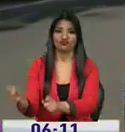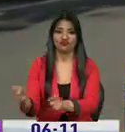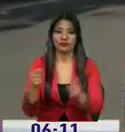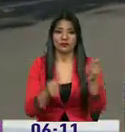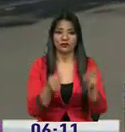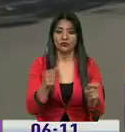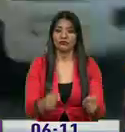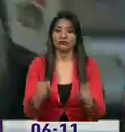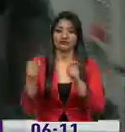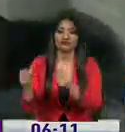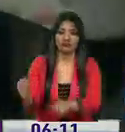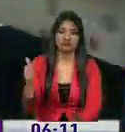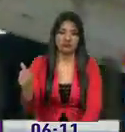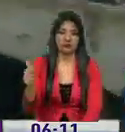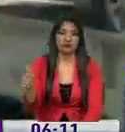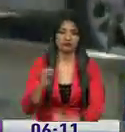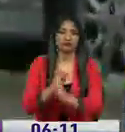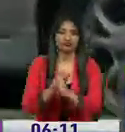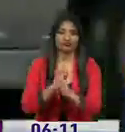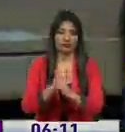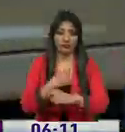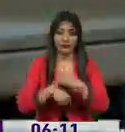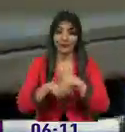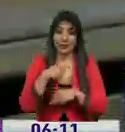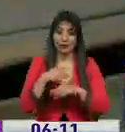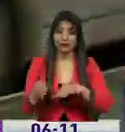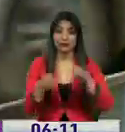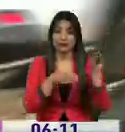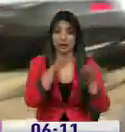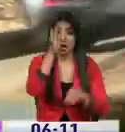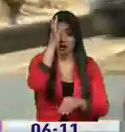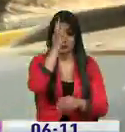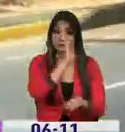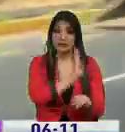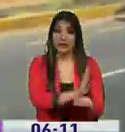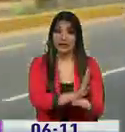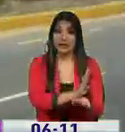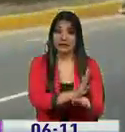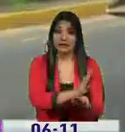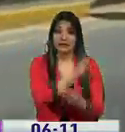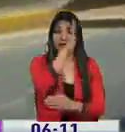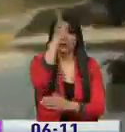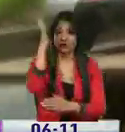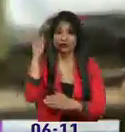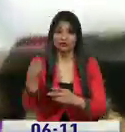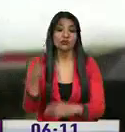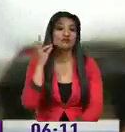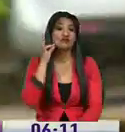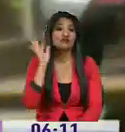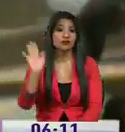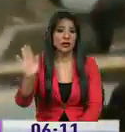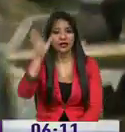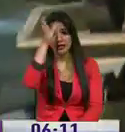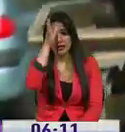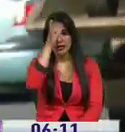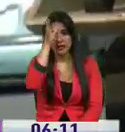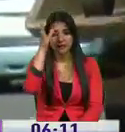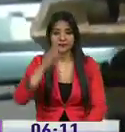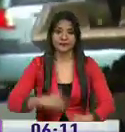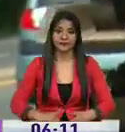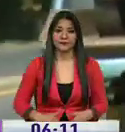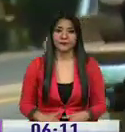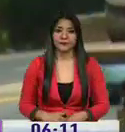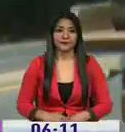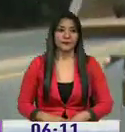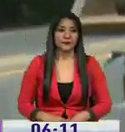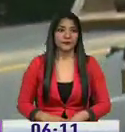la institución y los heridos, uno al hospital de Niñez de Los Seibos y la mujer a una casa particular, informó